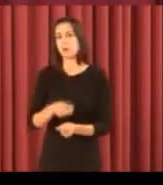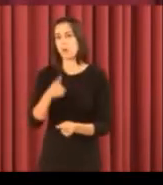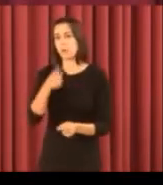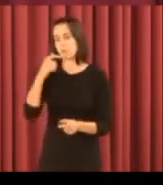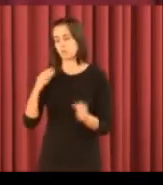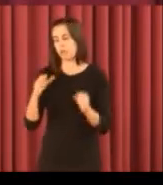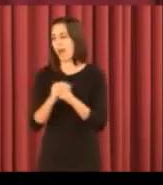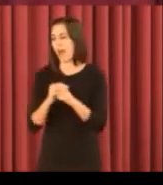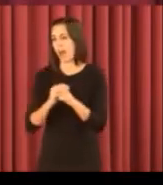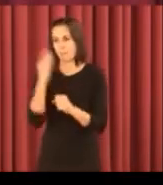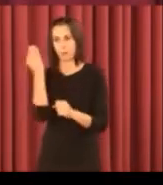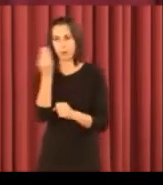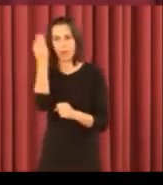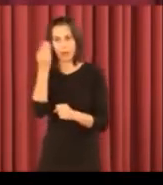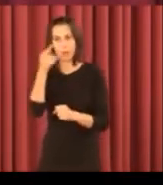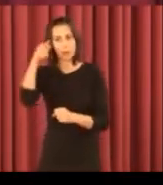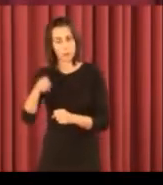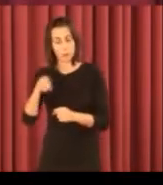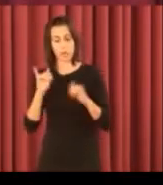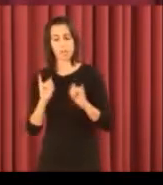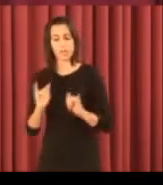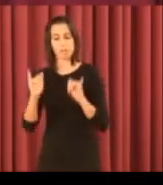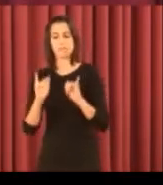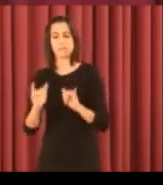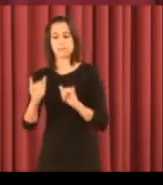aquí, estaba veraneando en Logroño,